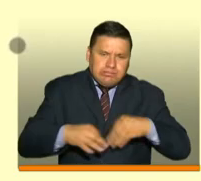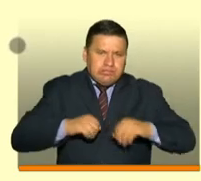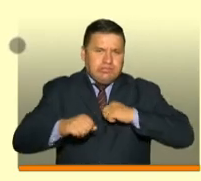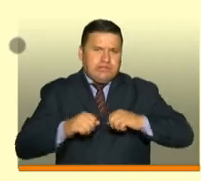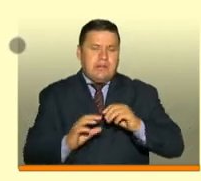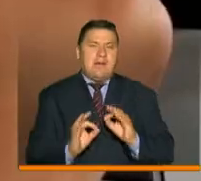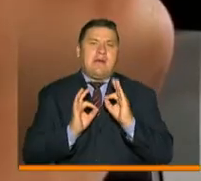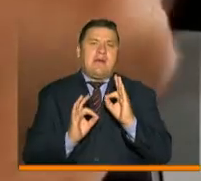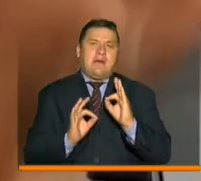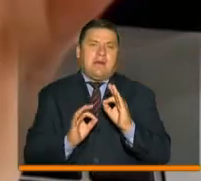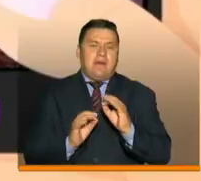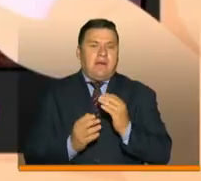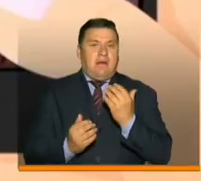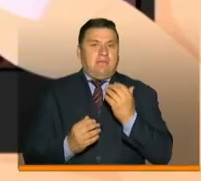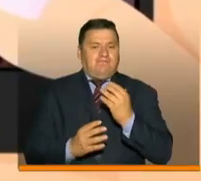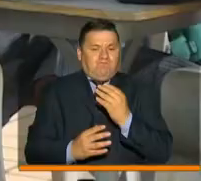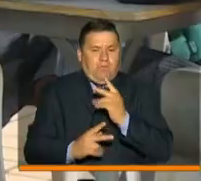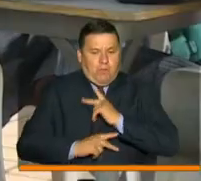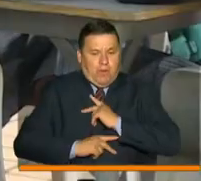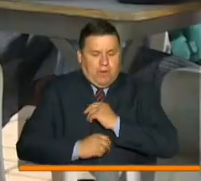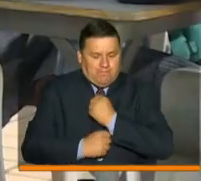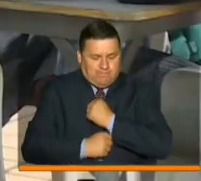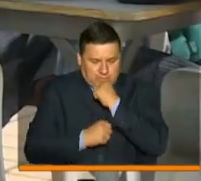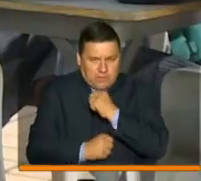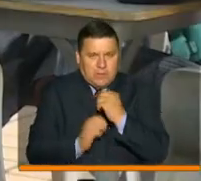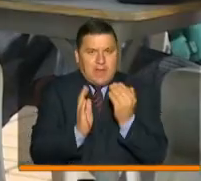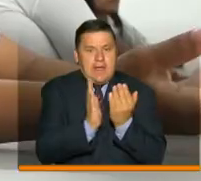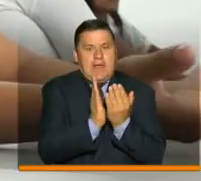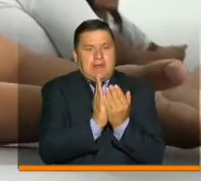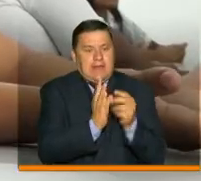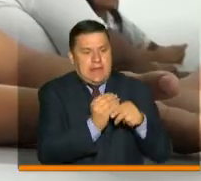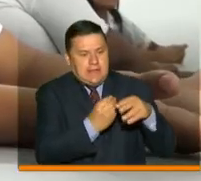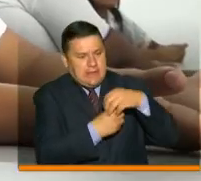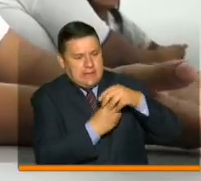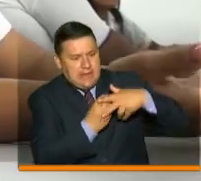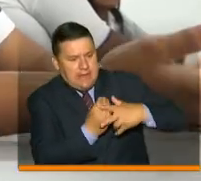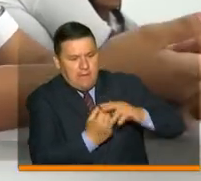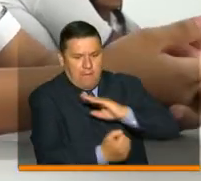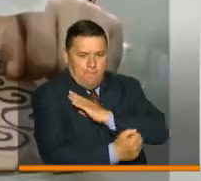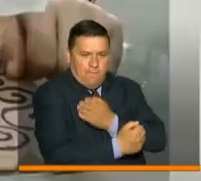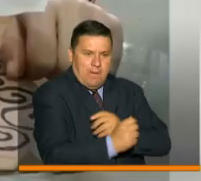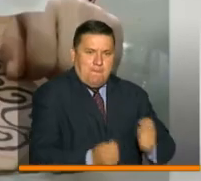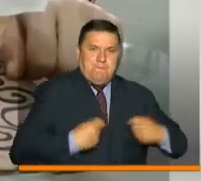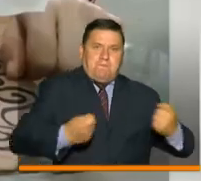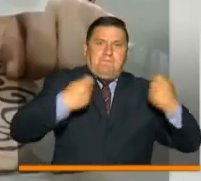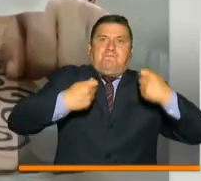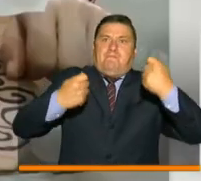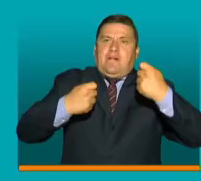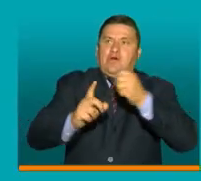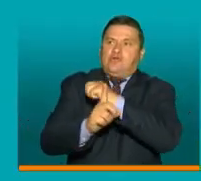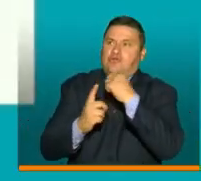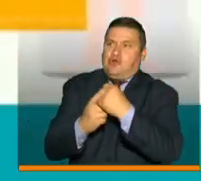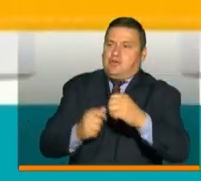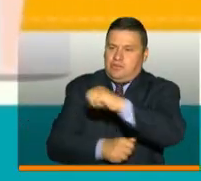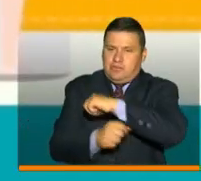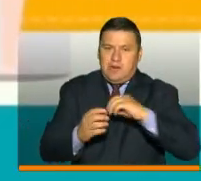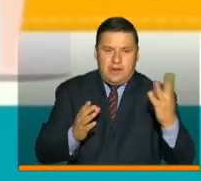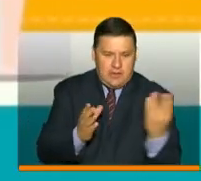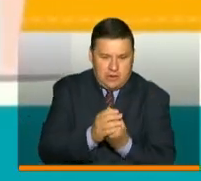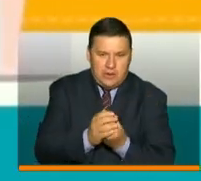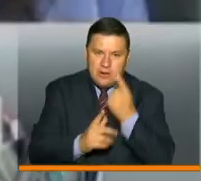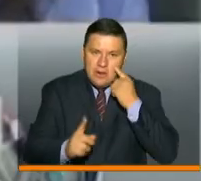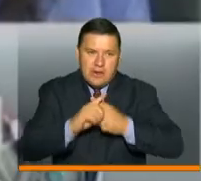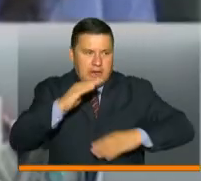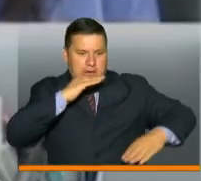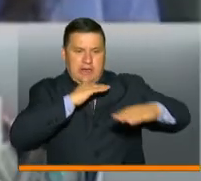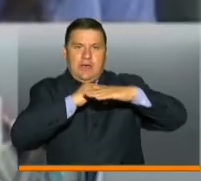por su calidad, pertinencia y equidad. La educación es la herramienta más poderosa para promover la movilidad social, la inclusión y la